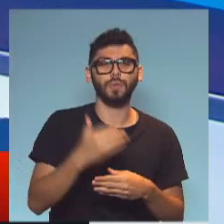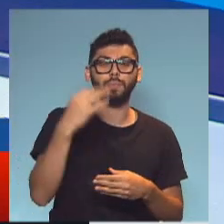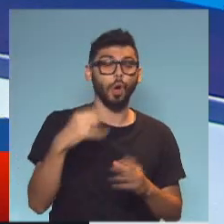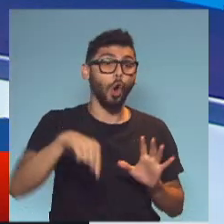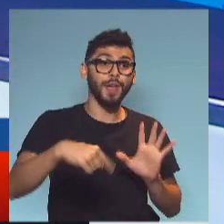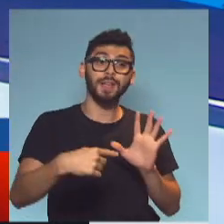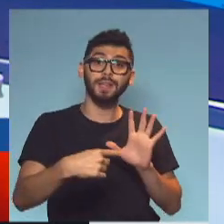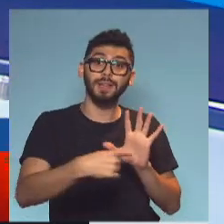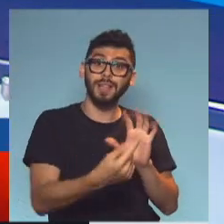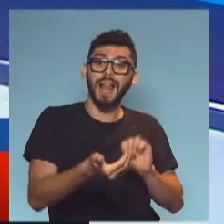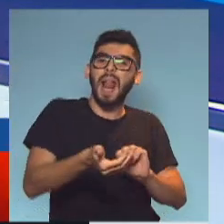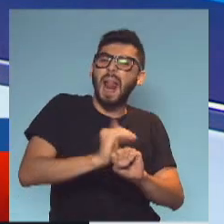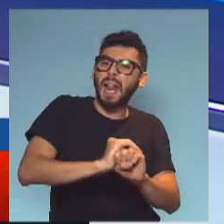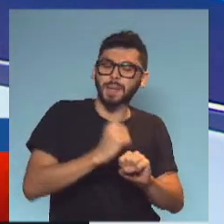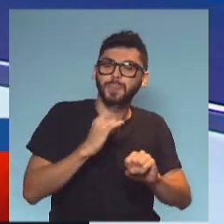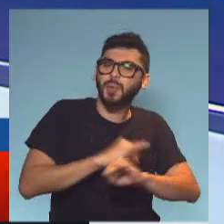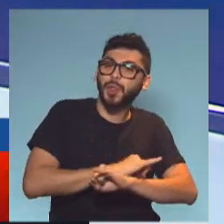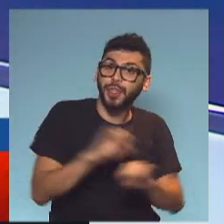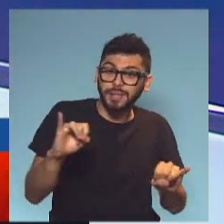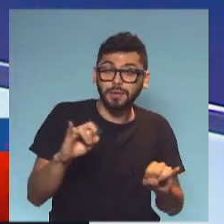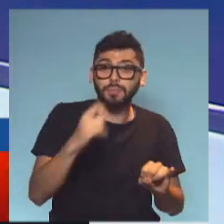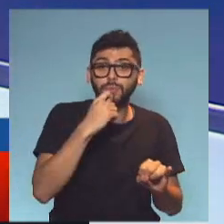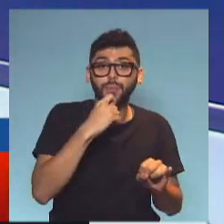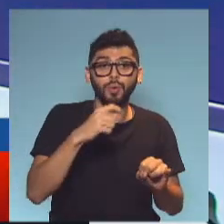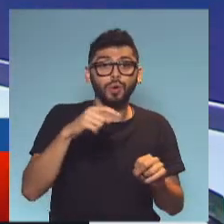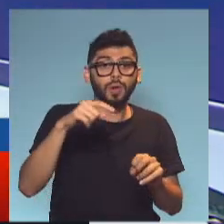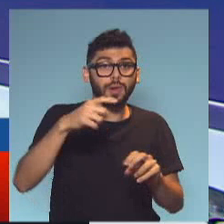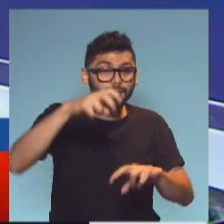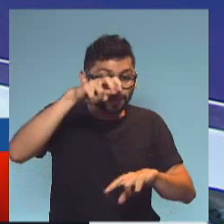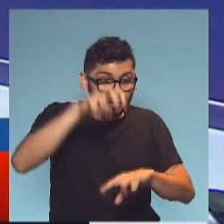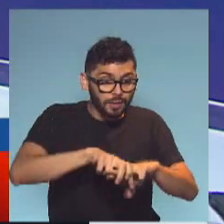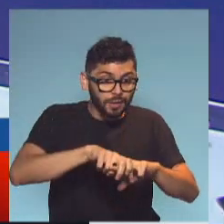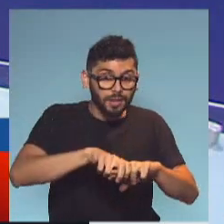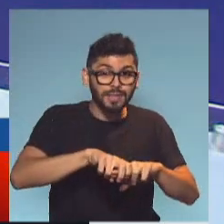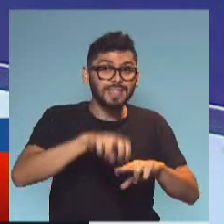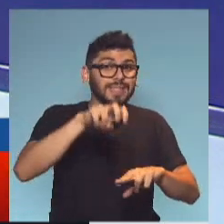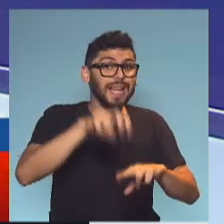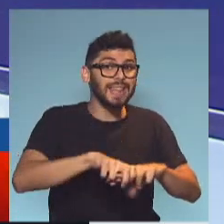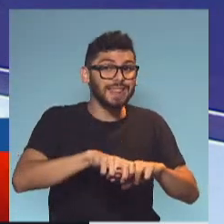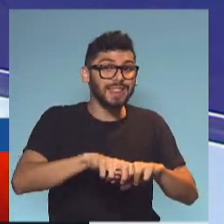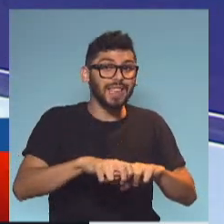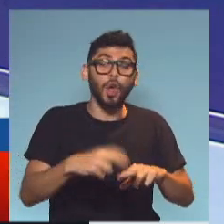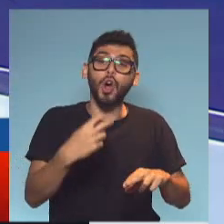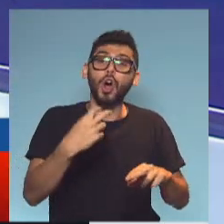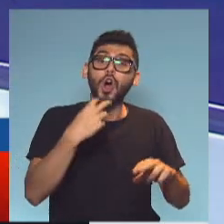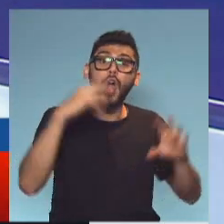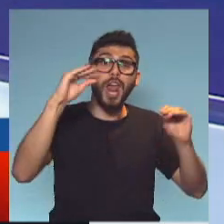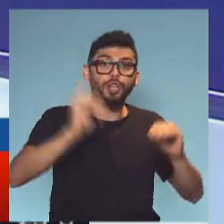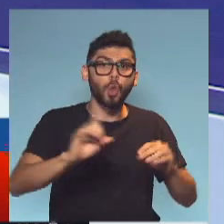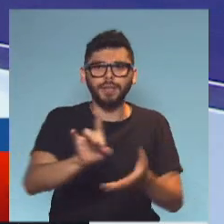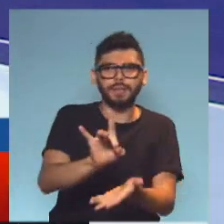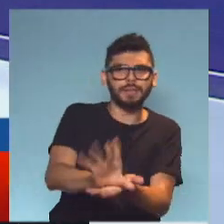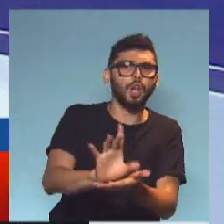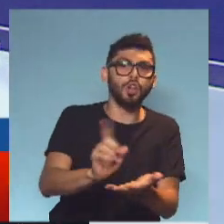Larreta decía que aquellos que estén en el lugar no serán expulsados. Ya están sentados a esa Exacto. hora, pueden terminar, digamos, Exacto. de